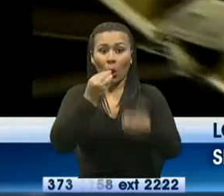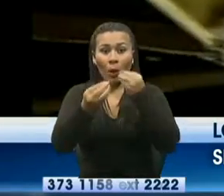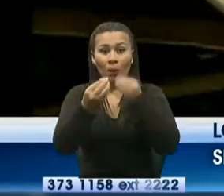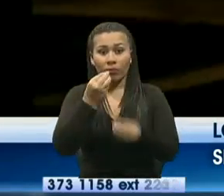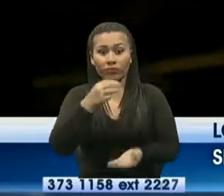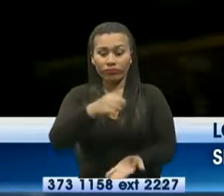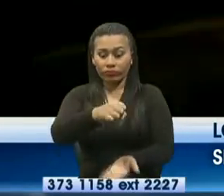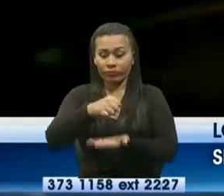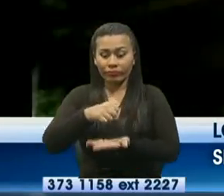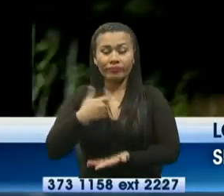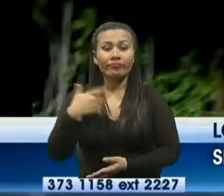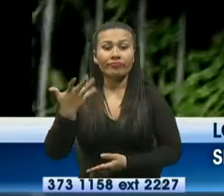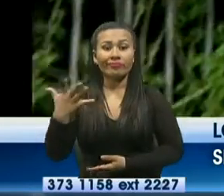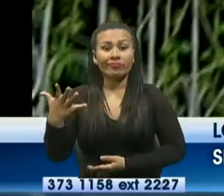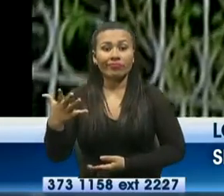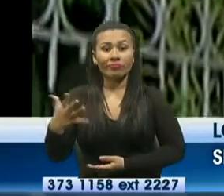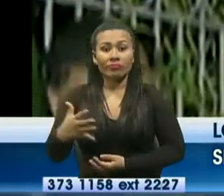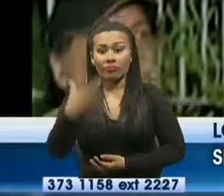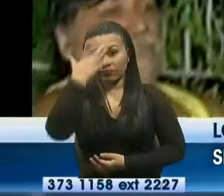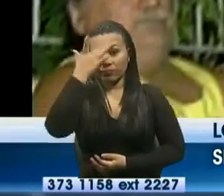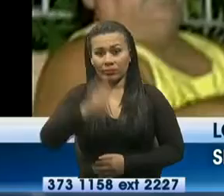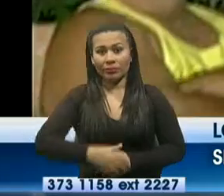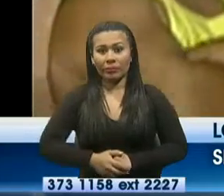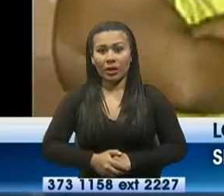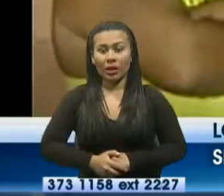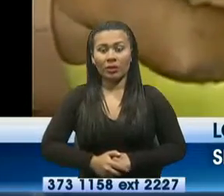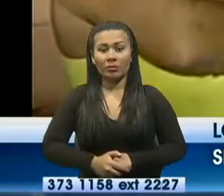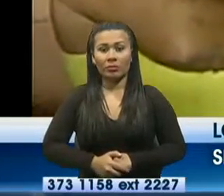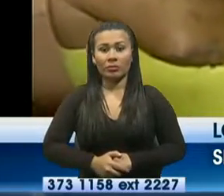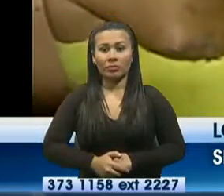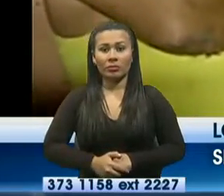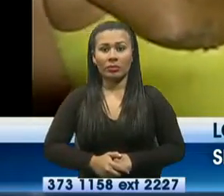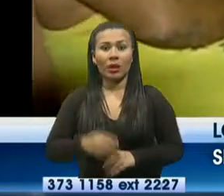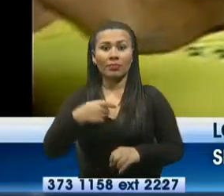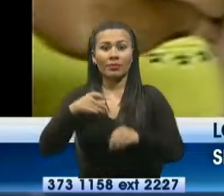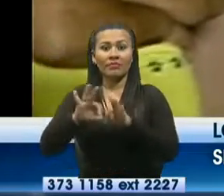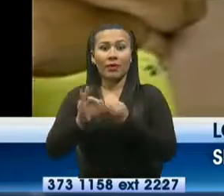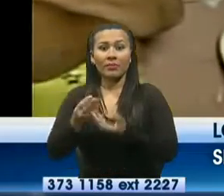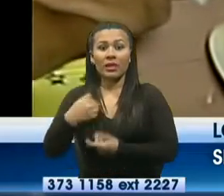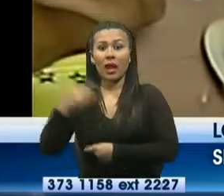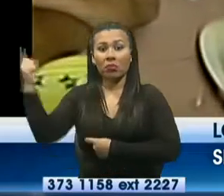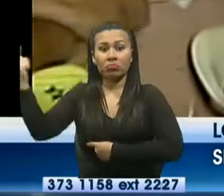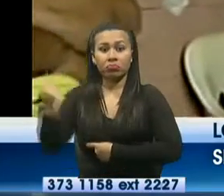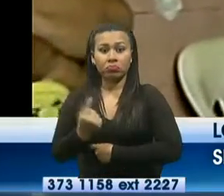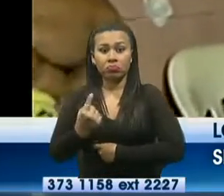comer, porque a duras penas lo que el familiar le ha traído,